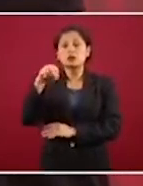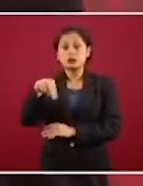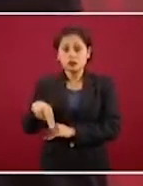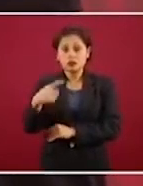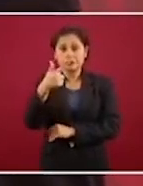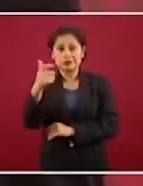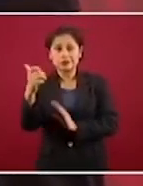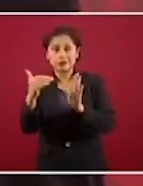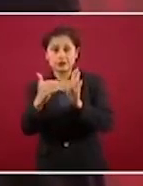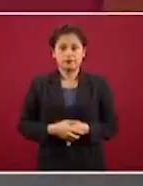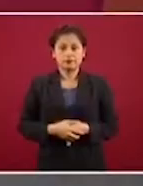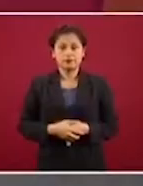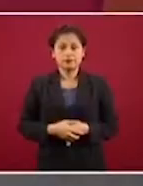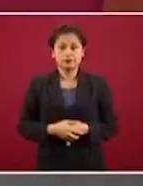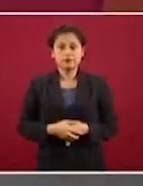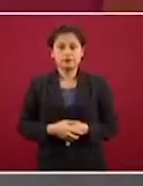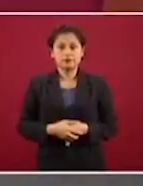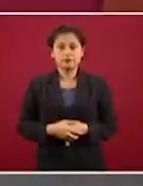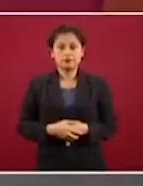1,700,000,000,000.